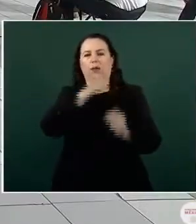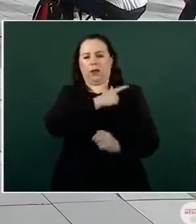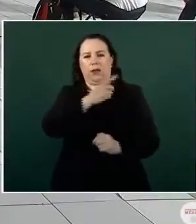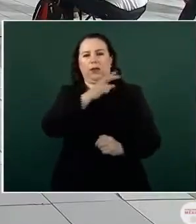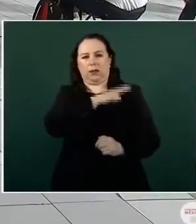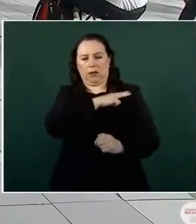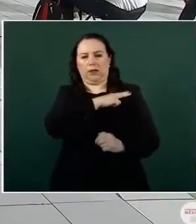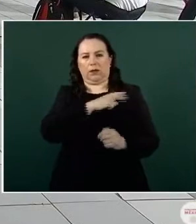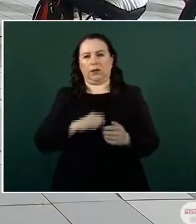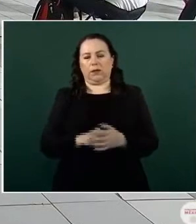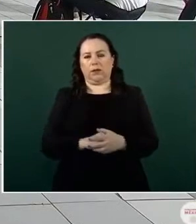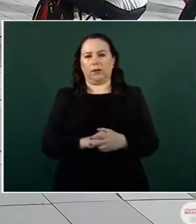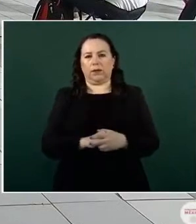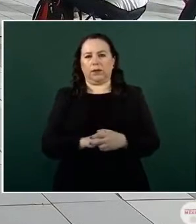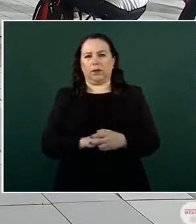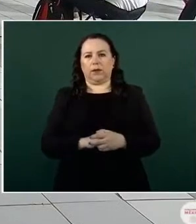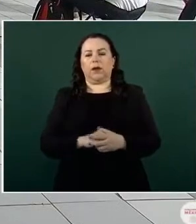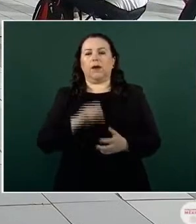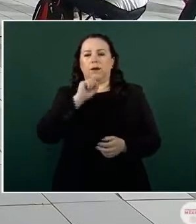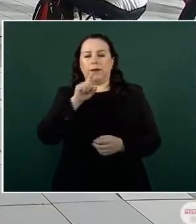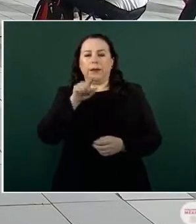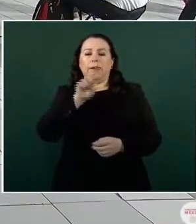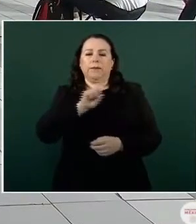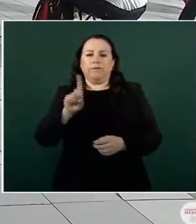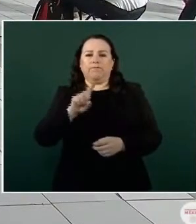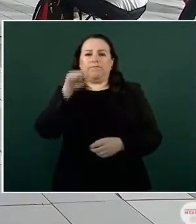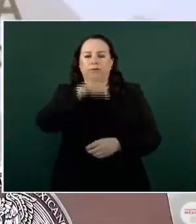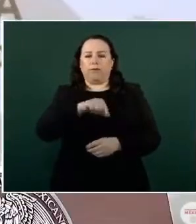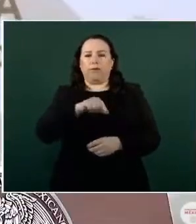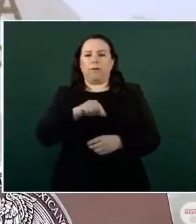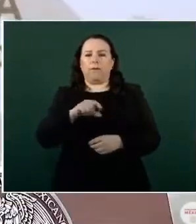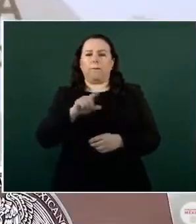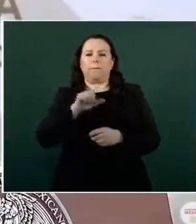resultados por fuerzas federales,